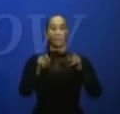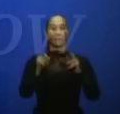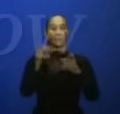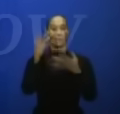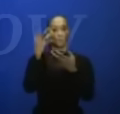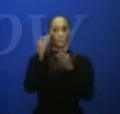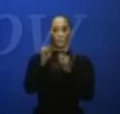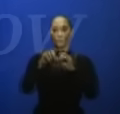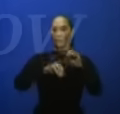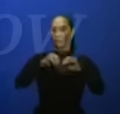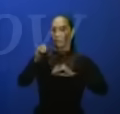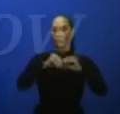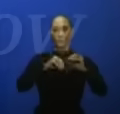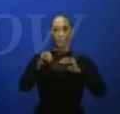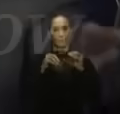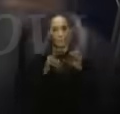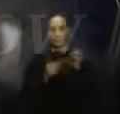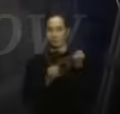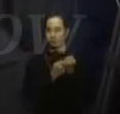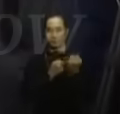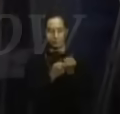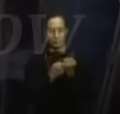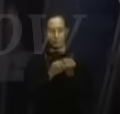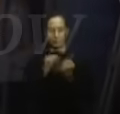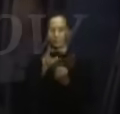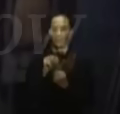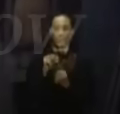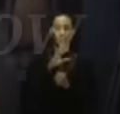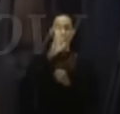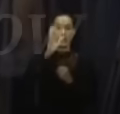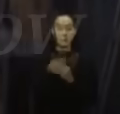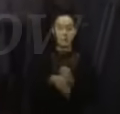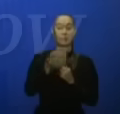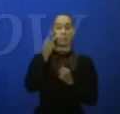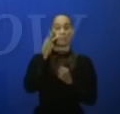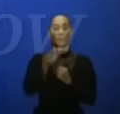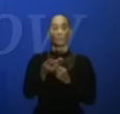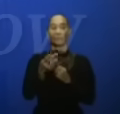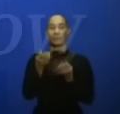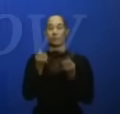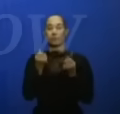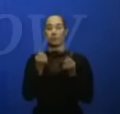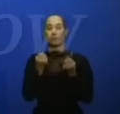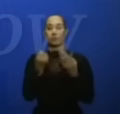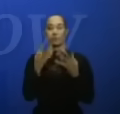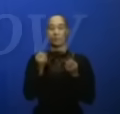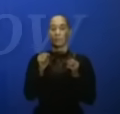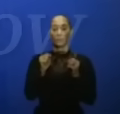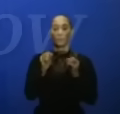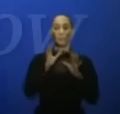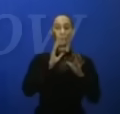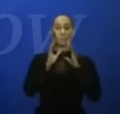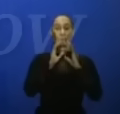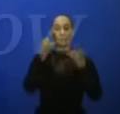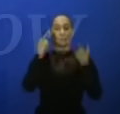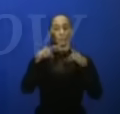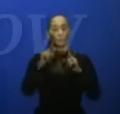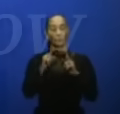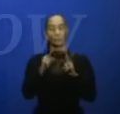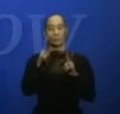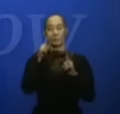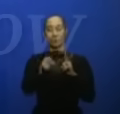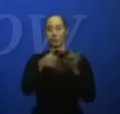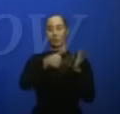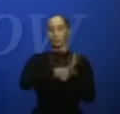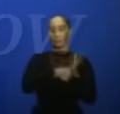que ningún comerciante la haya acogido. Al contrario, nunca antes había visto yo tantos comunicados hechos